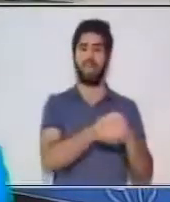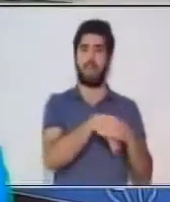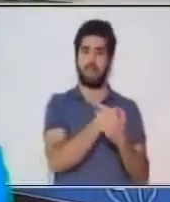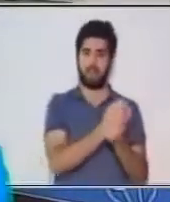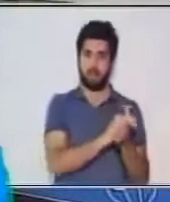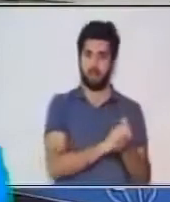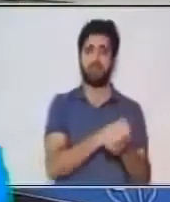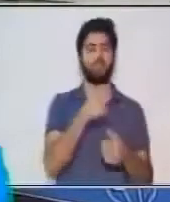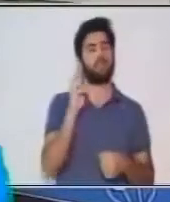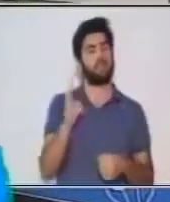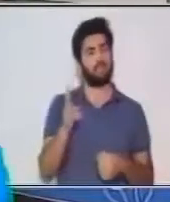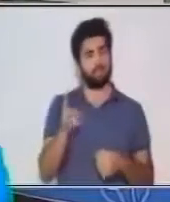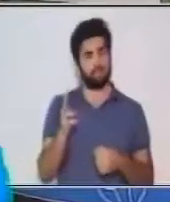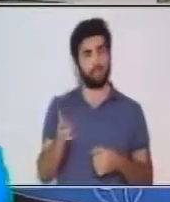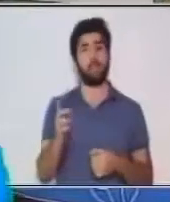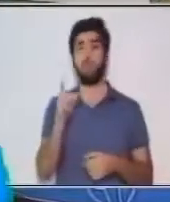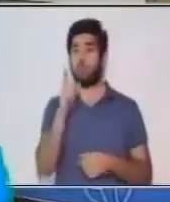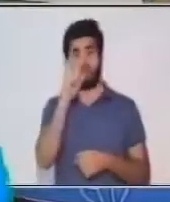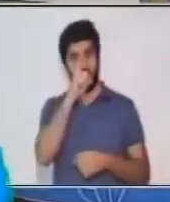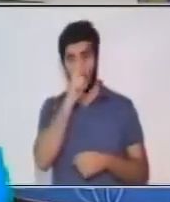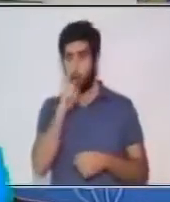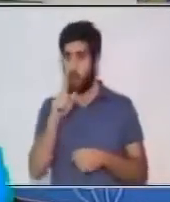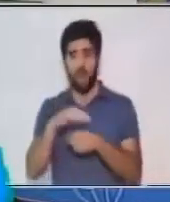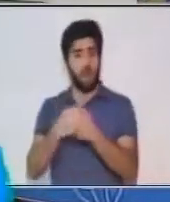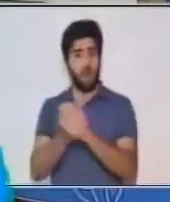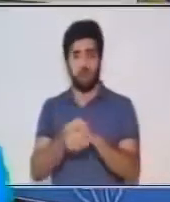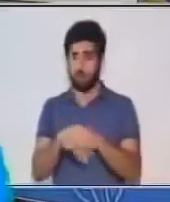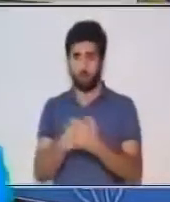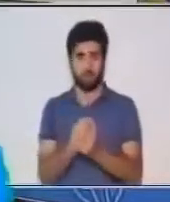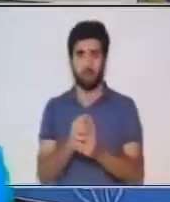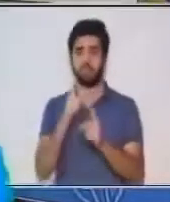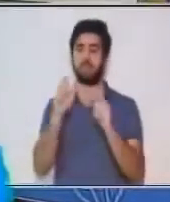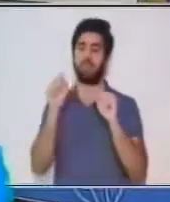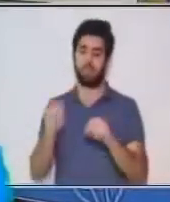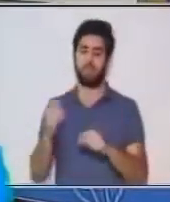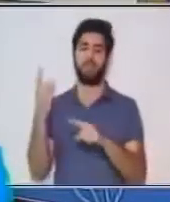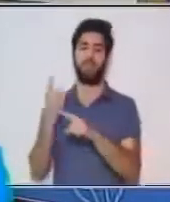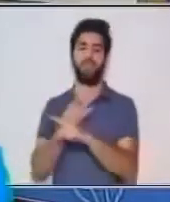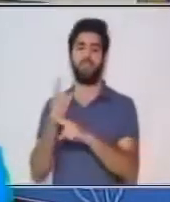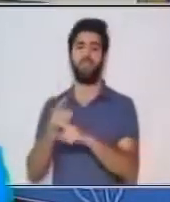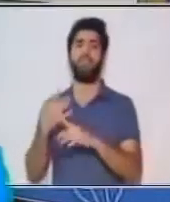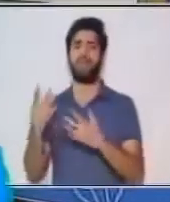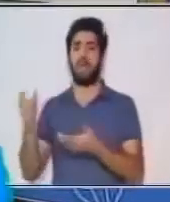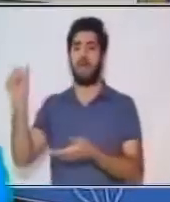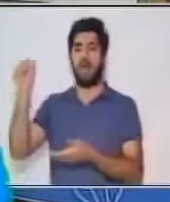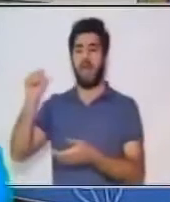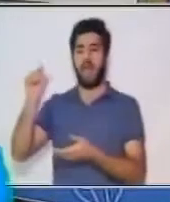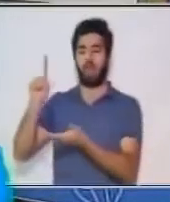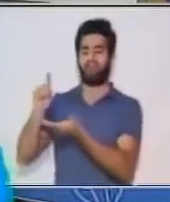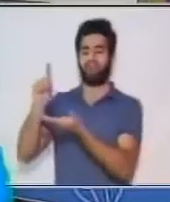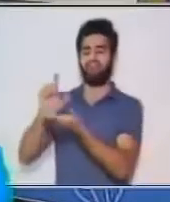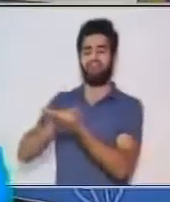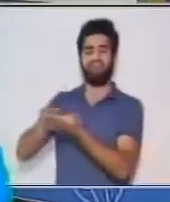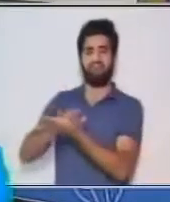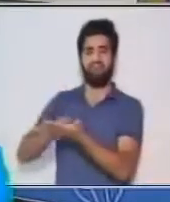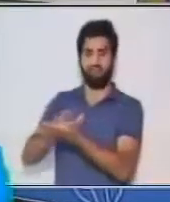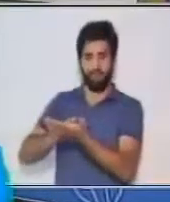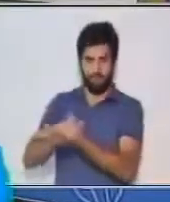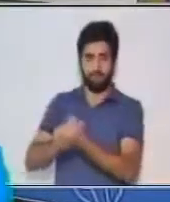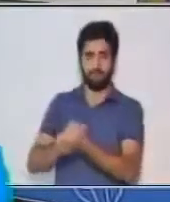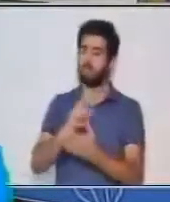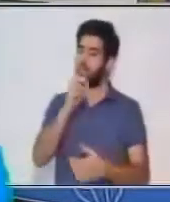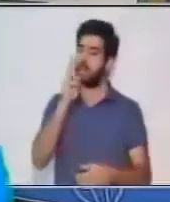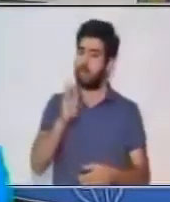con agua y jabón. Y si no tienes agua y jabón de manera inmediata, que puedas utilizar alcohol en gel. Lo importante es que